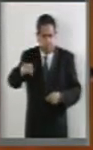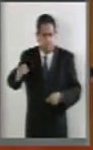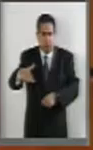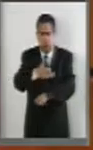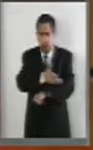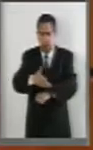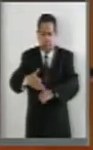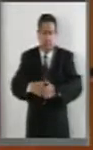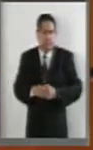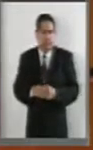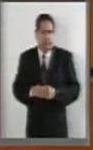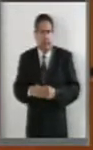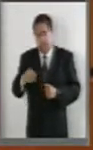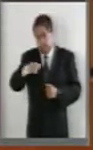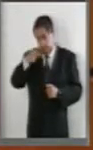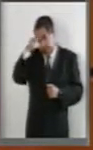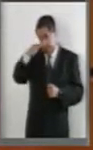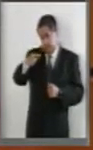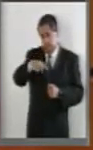En México,